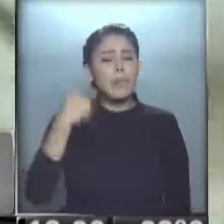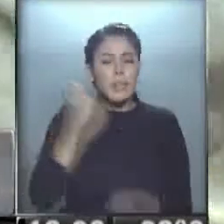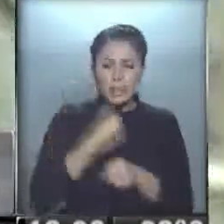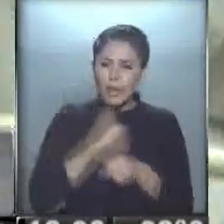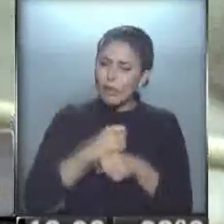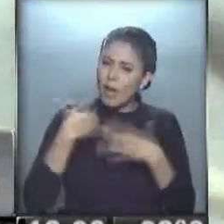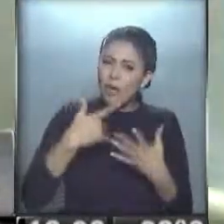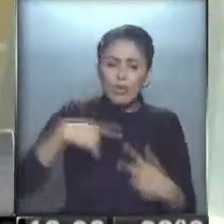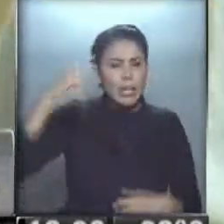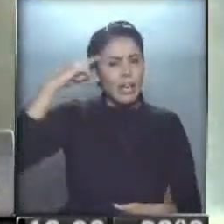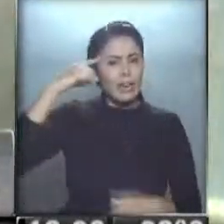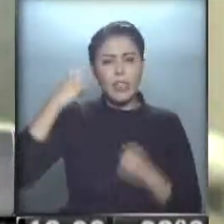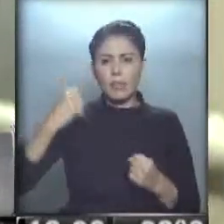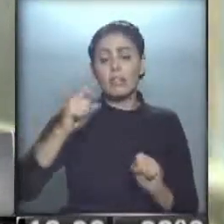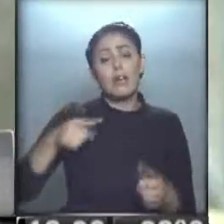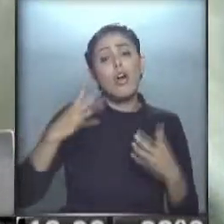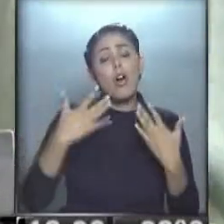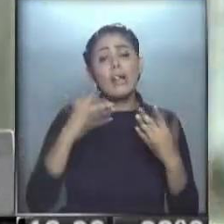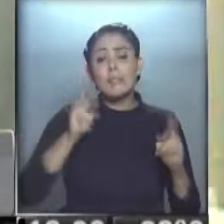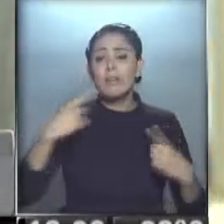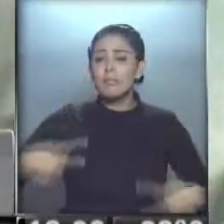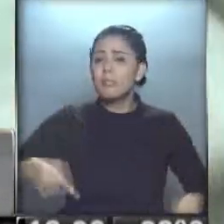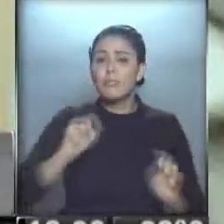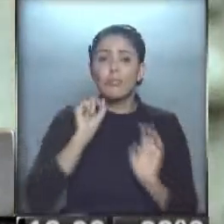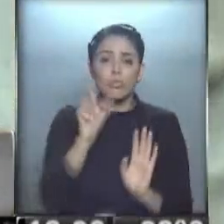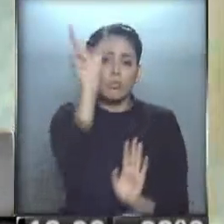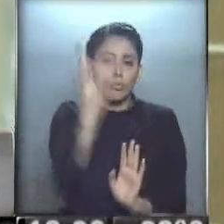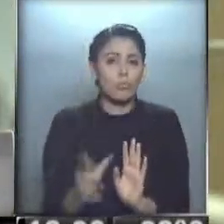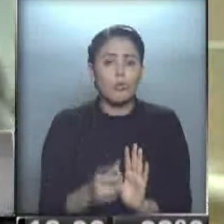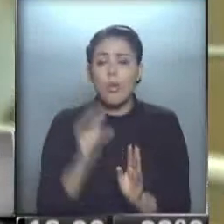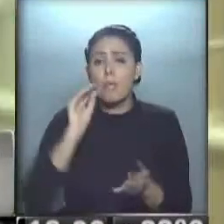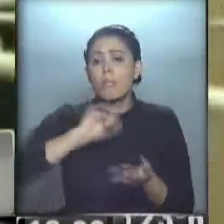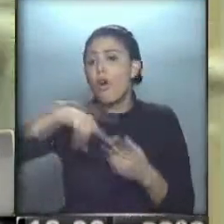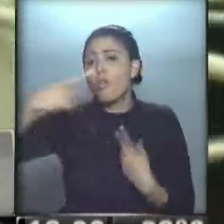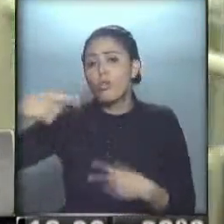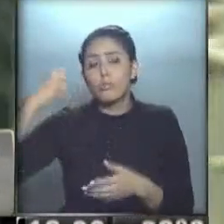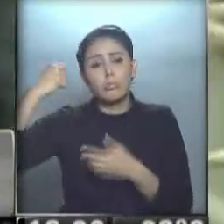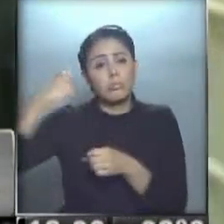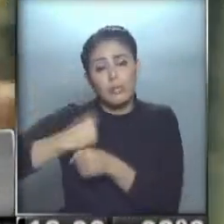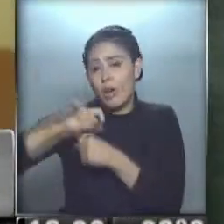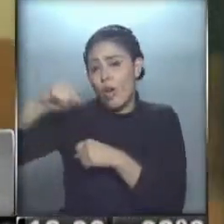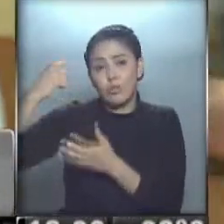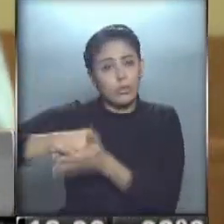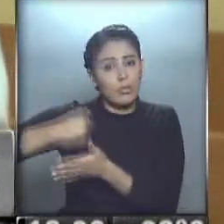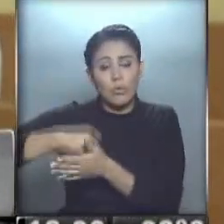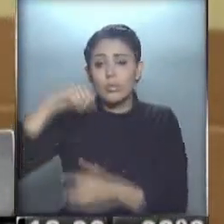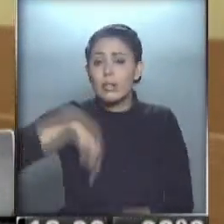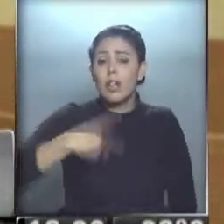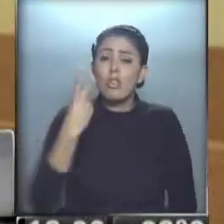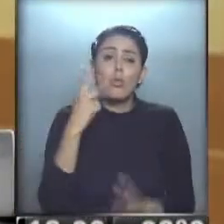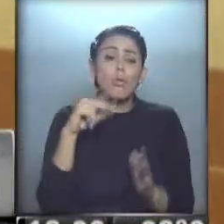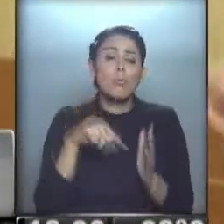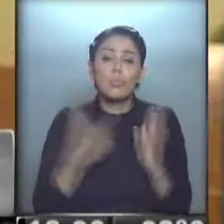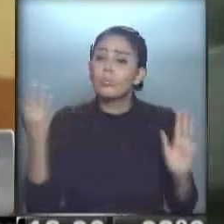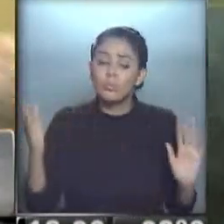ella también tenga actividades desarrolle su propia individualidad con otro tipo de actividades estas dos aspectos